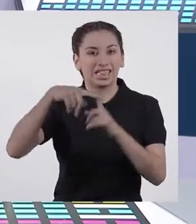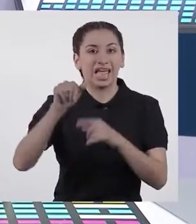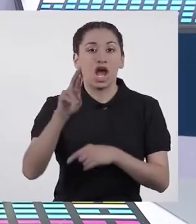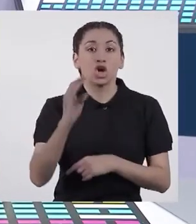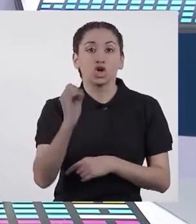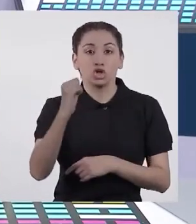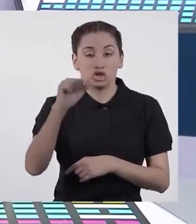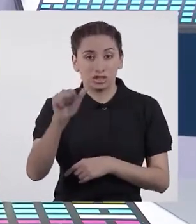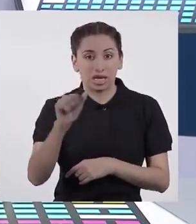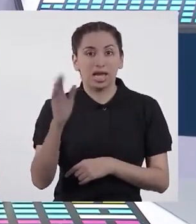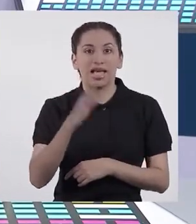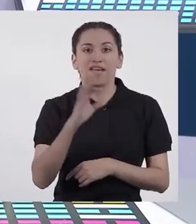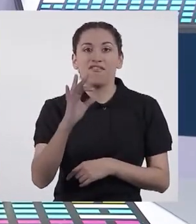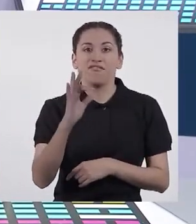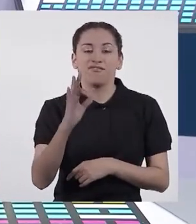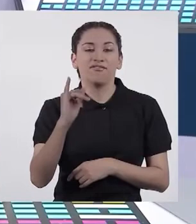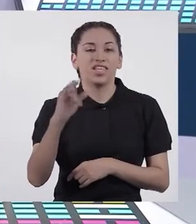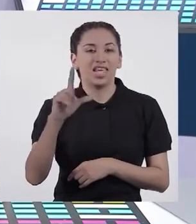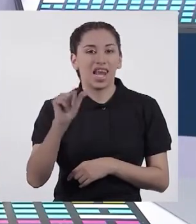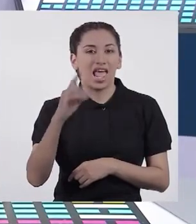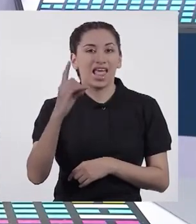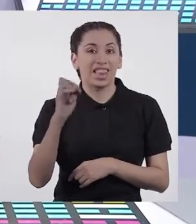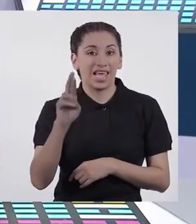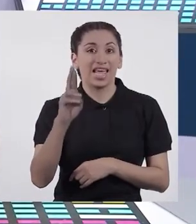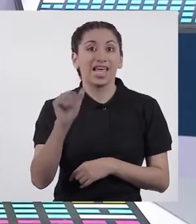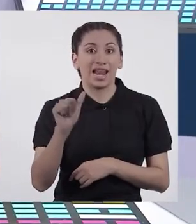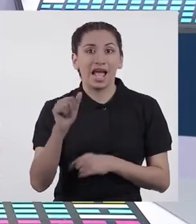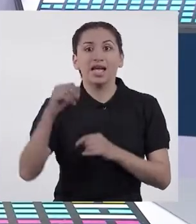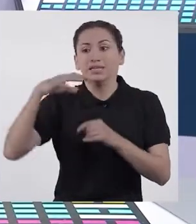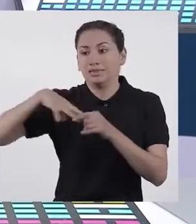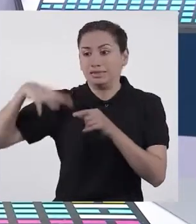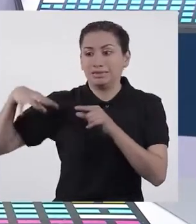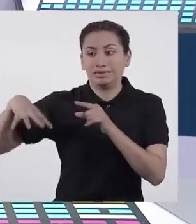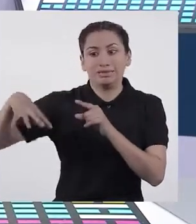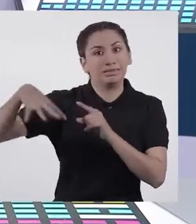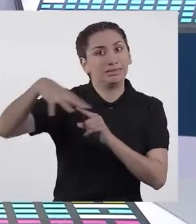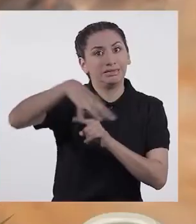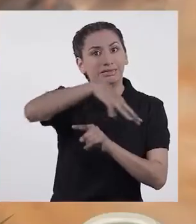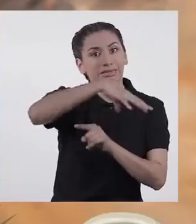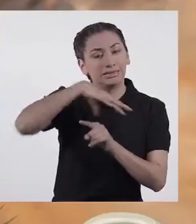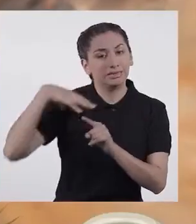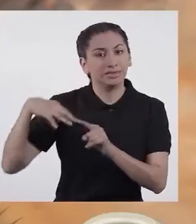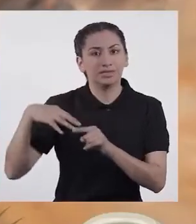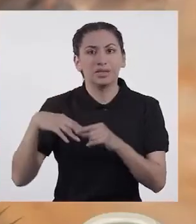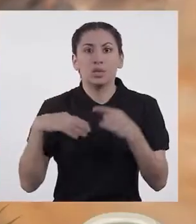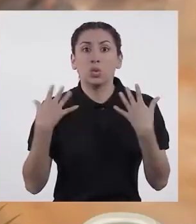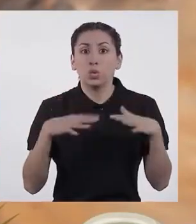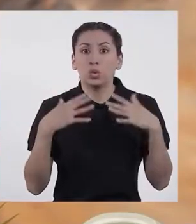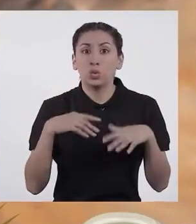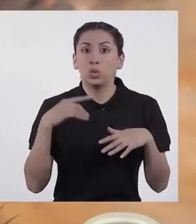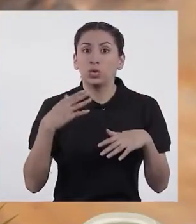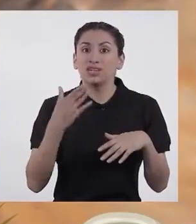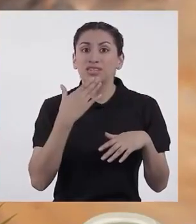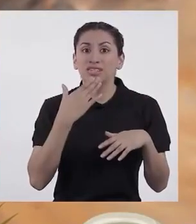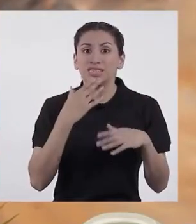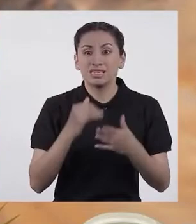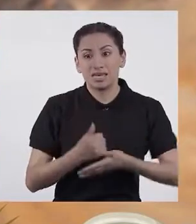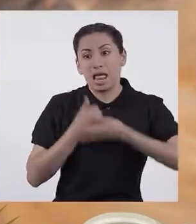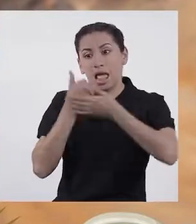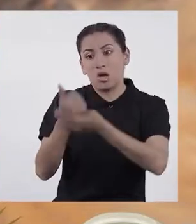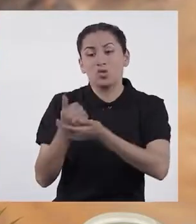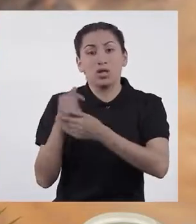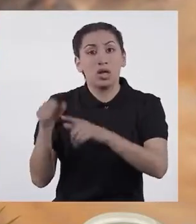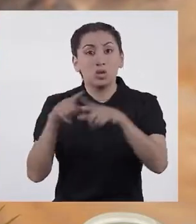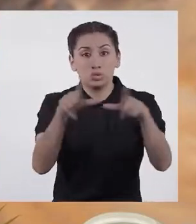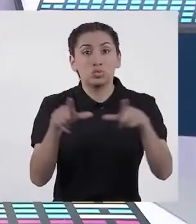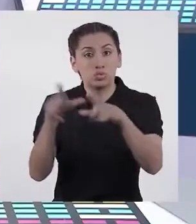Chirigua, La Afiladera y los alrededores. ¡Uy! ¿Alguien habrá ayudado a estos